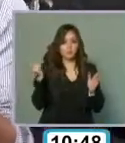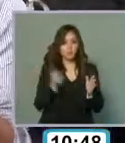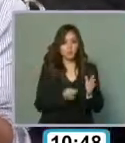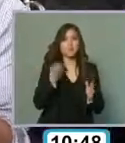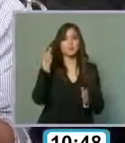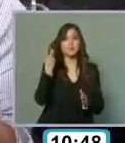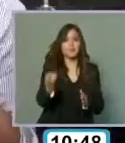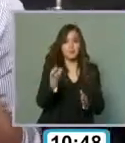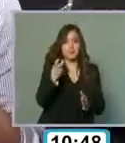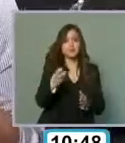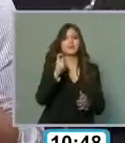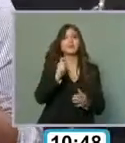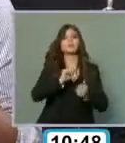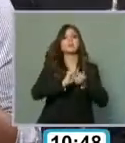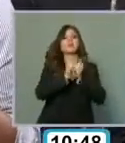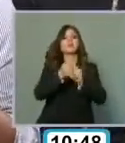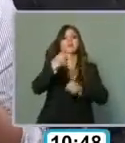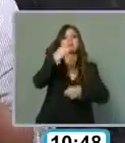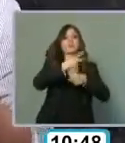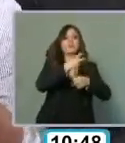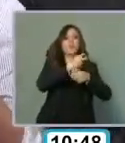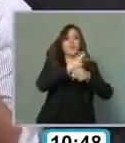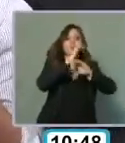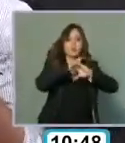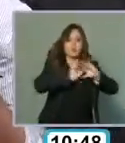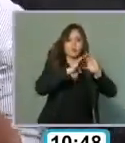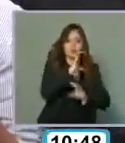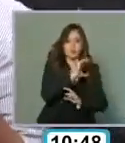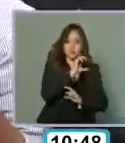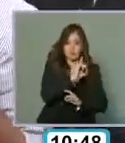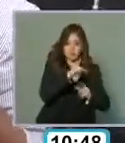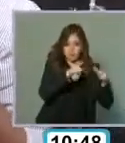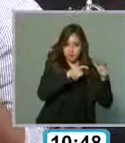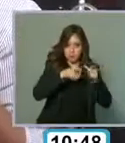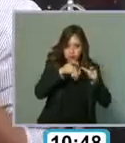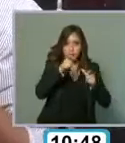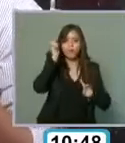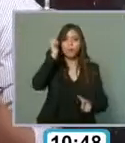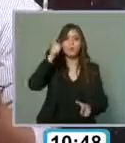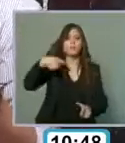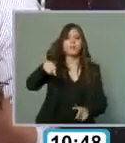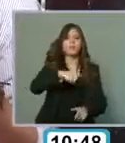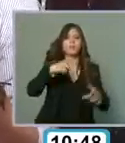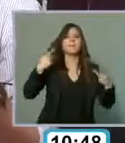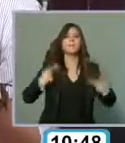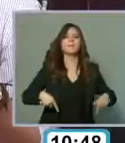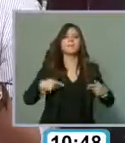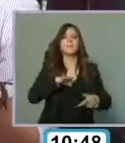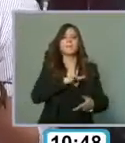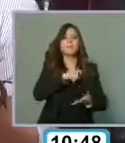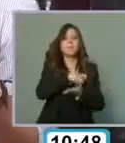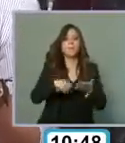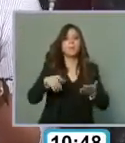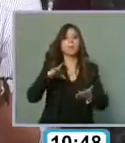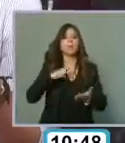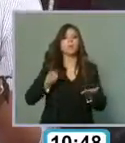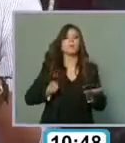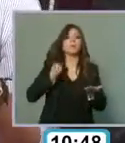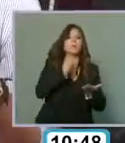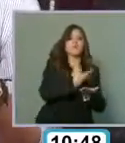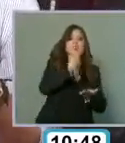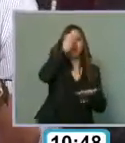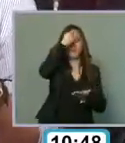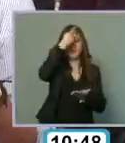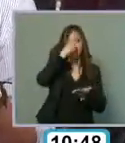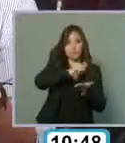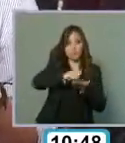el segundo de este material discográfico. Hay que recomendar este disco porque es muy bueno. Tiene varios compositores, digo,